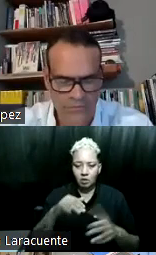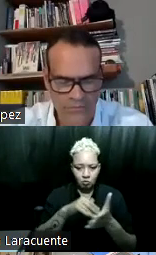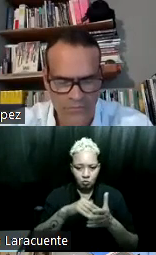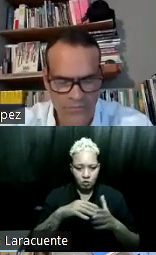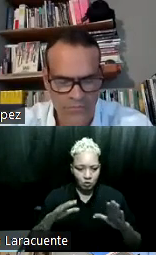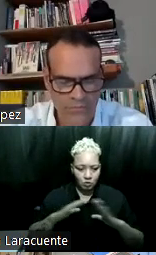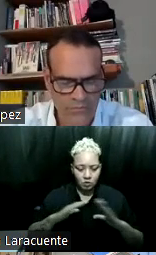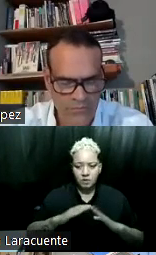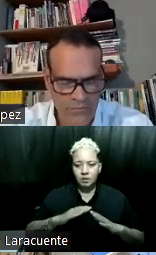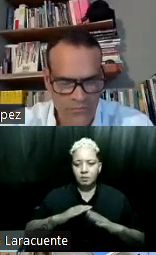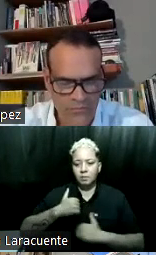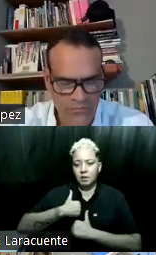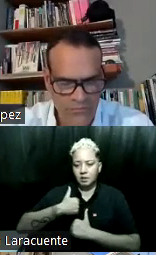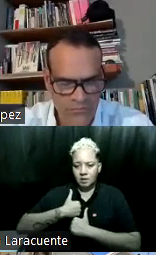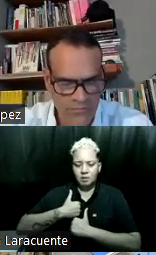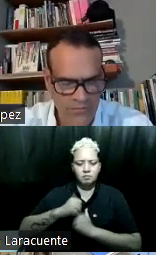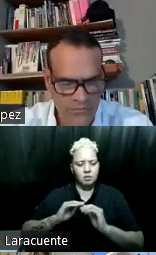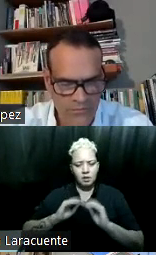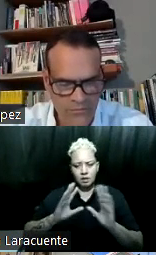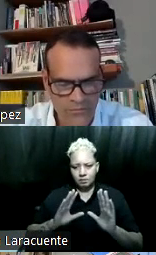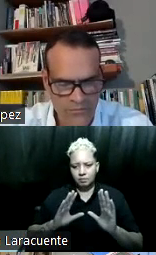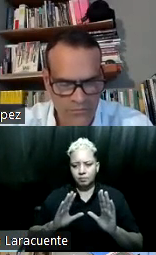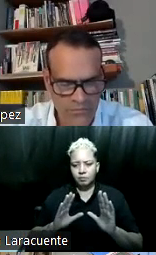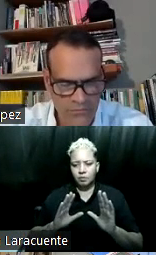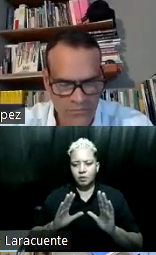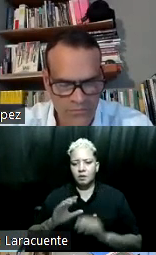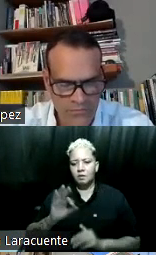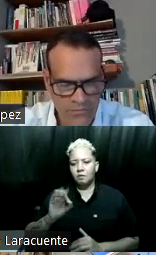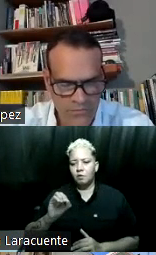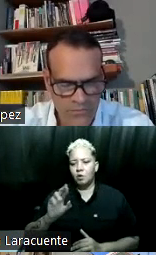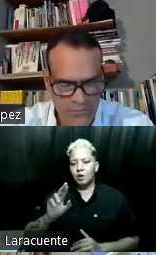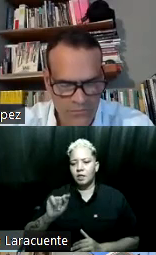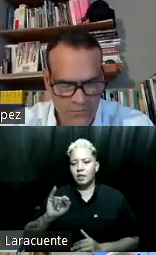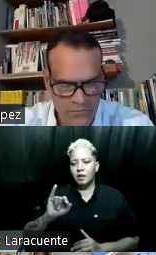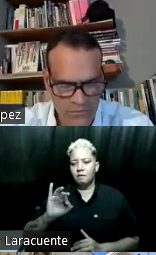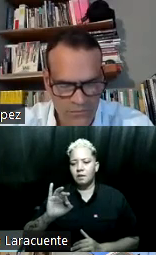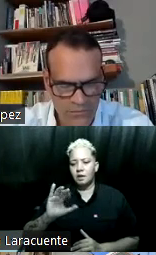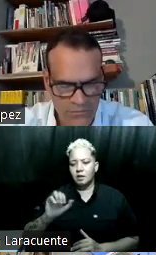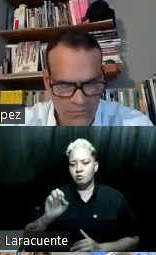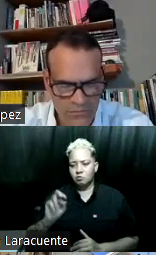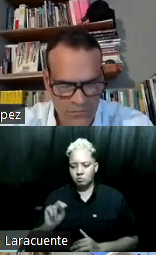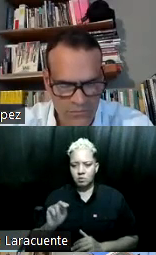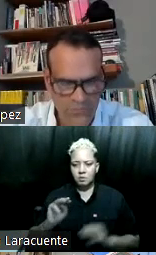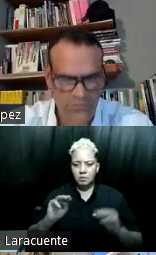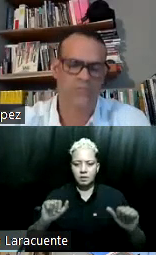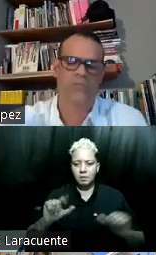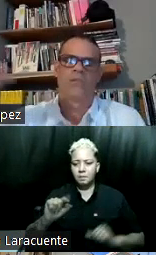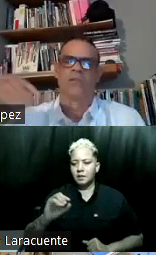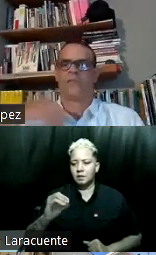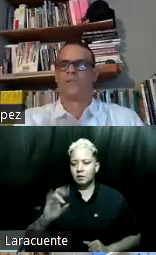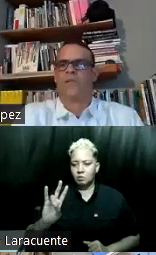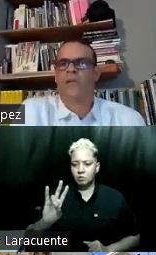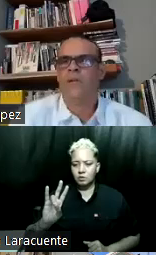historia militar y, por supuesto, de las fortificaciones. Obtuvo su grado de maestría en el 2007 con la